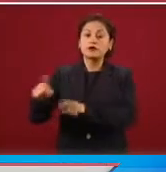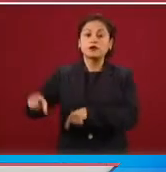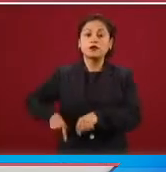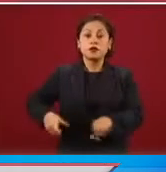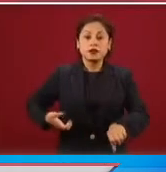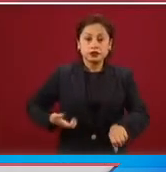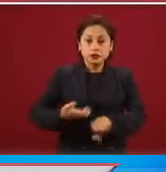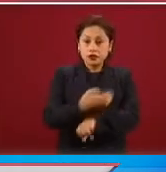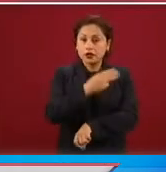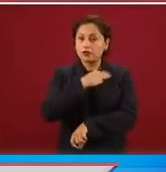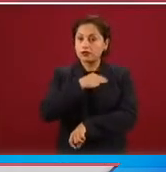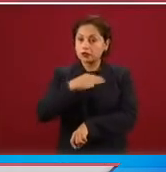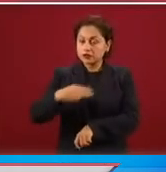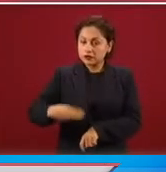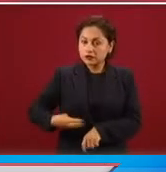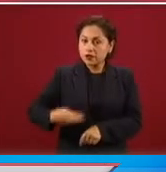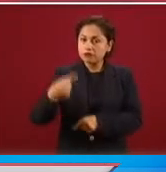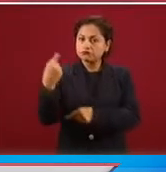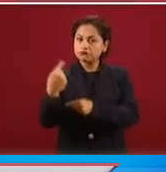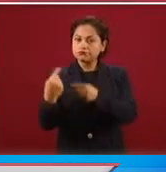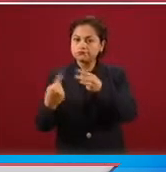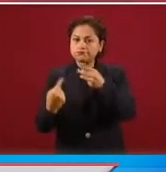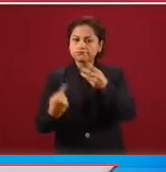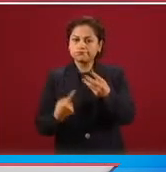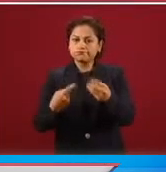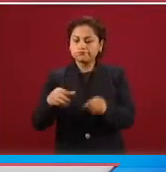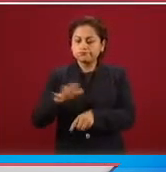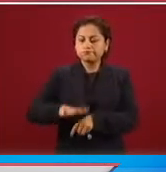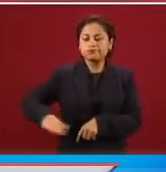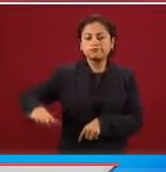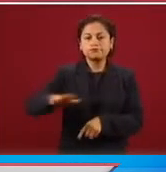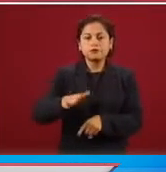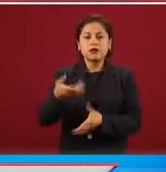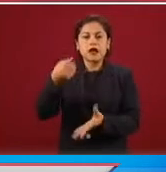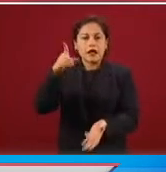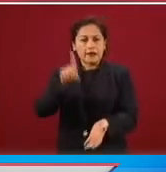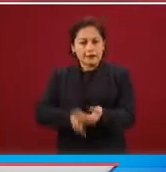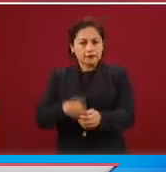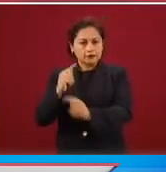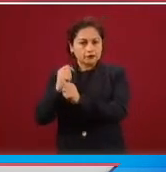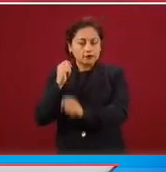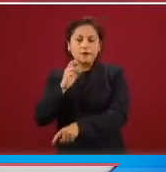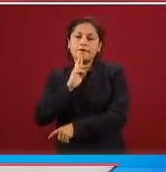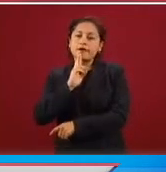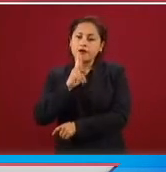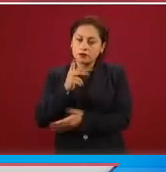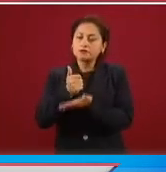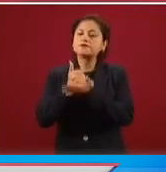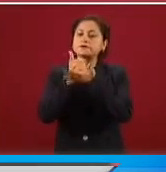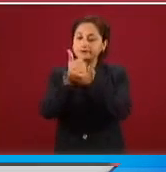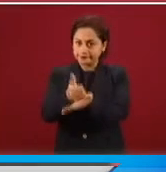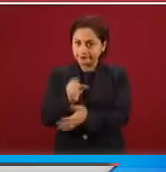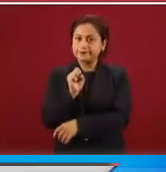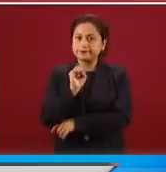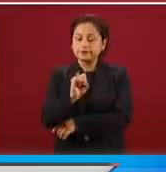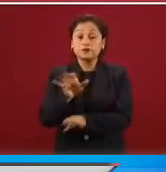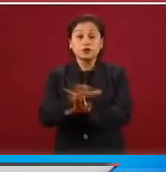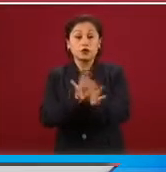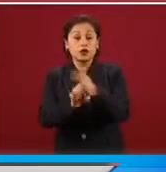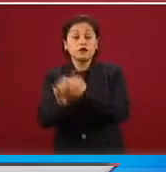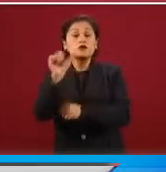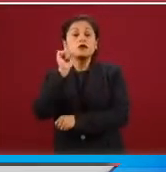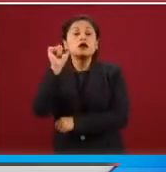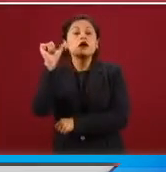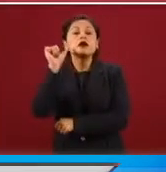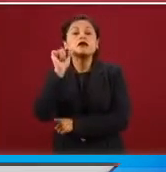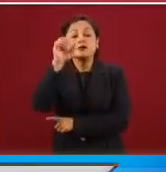sus libertades. Informa que no recibió a los integrantes de la caminata realizada el fin de semana, principalmente para evitar situaciones de conflicto,